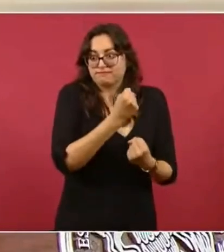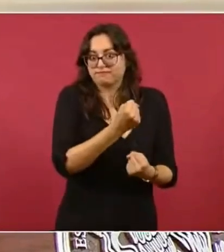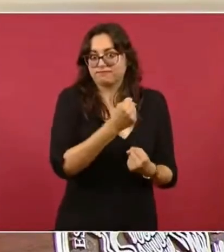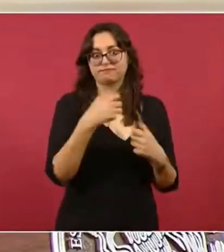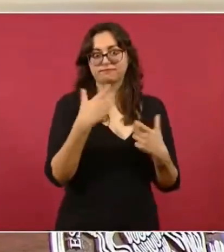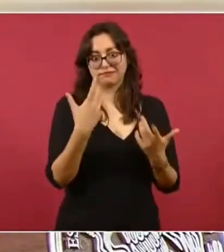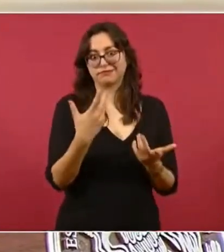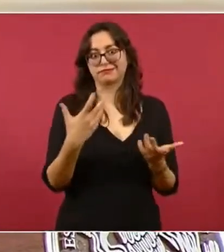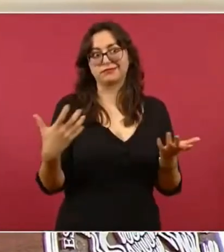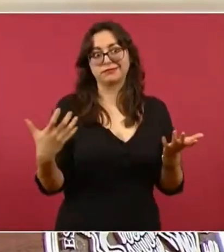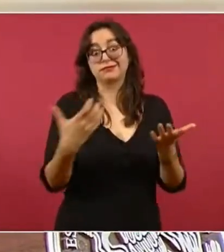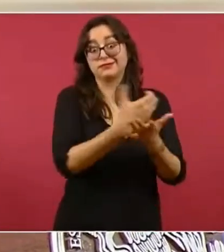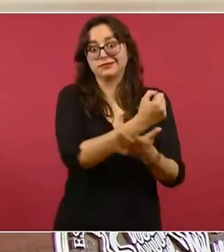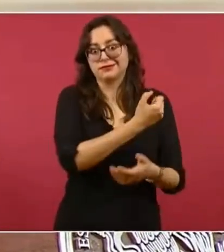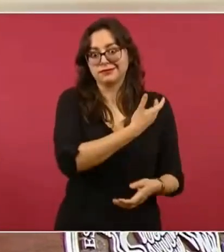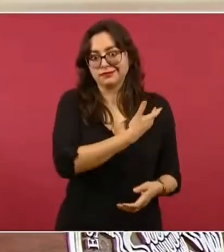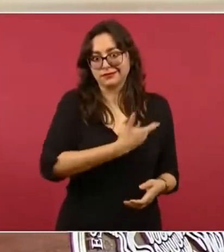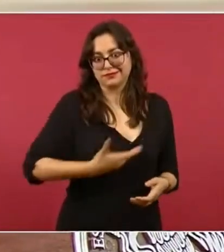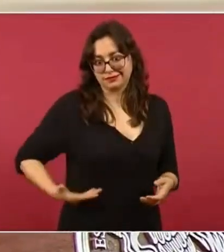y yo gané